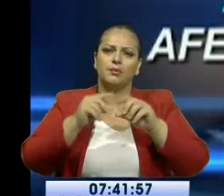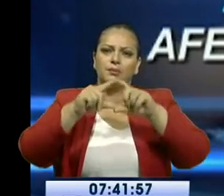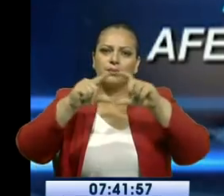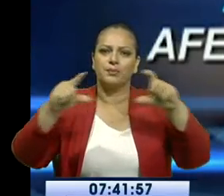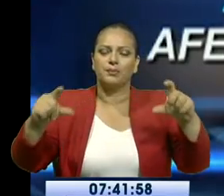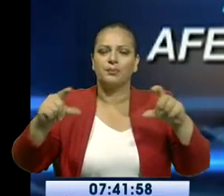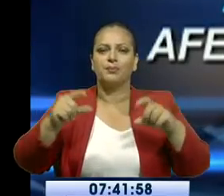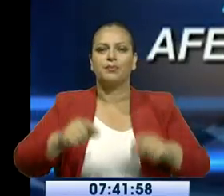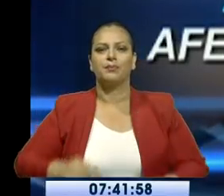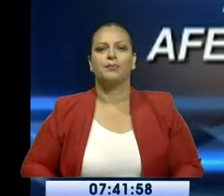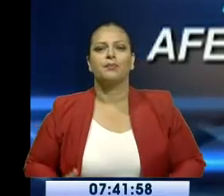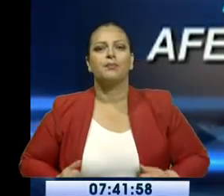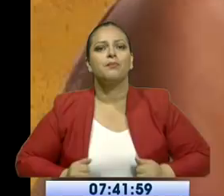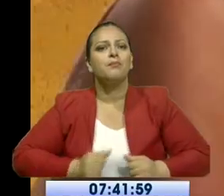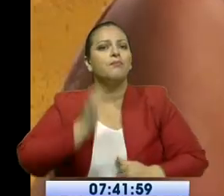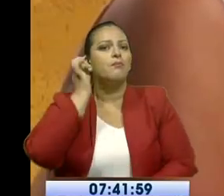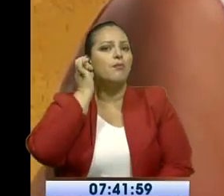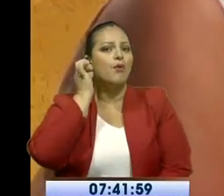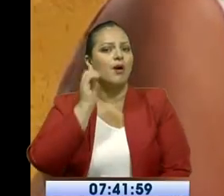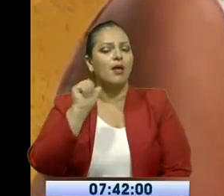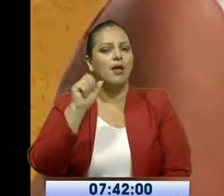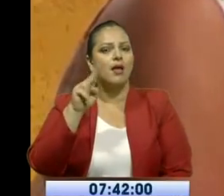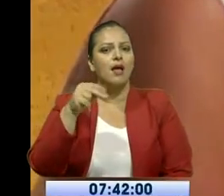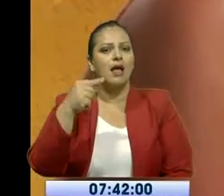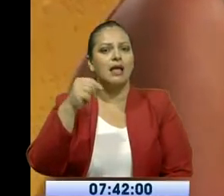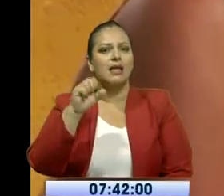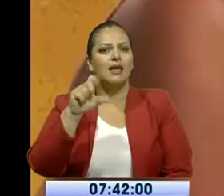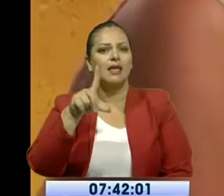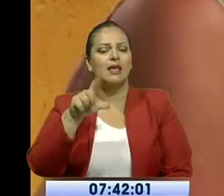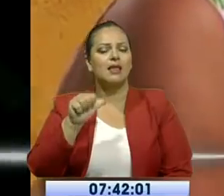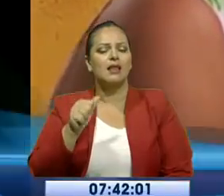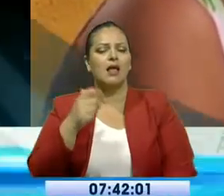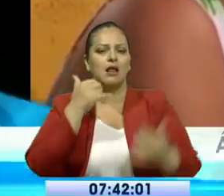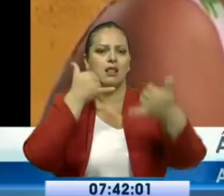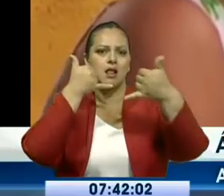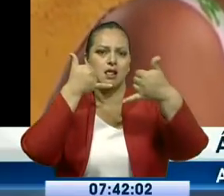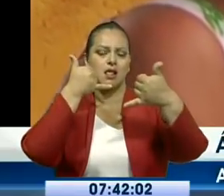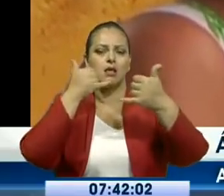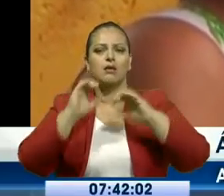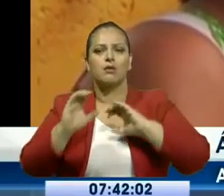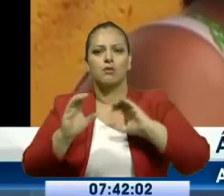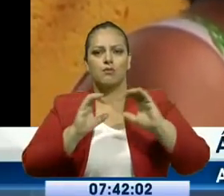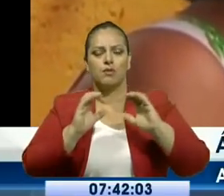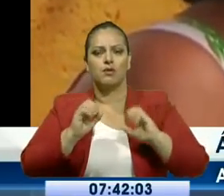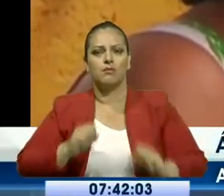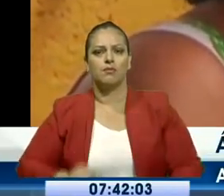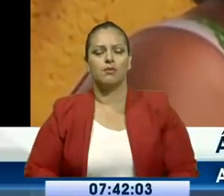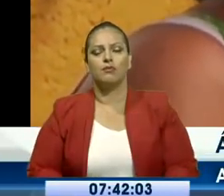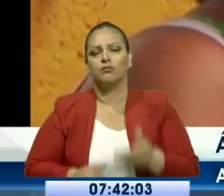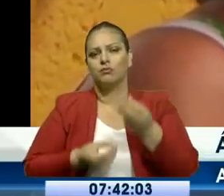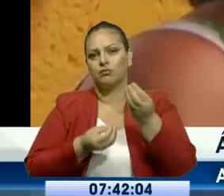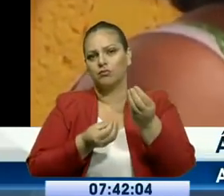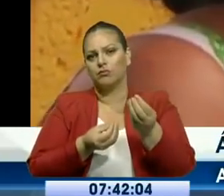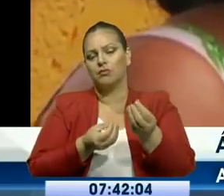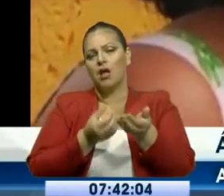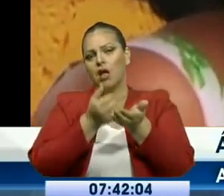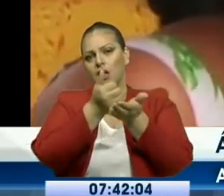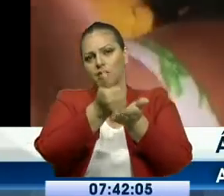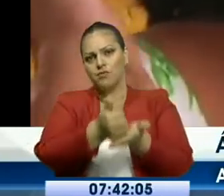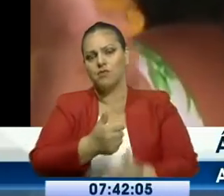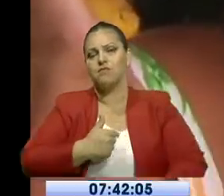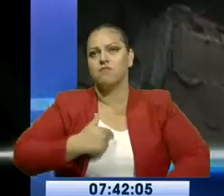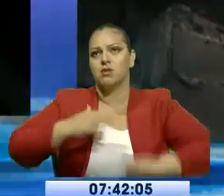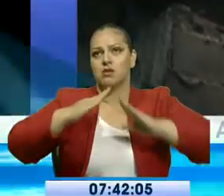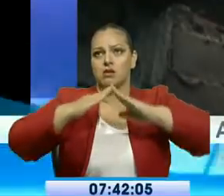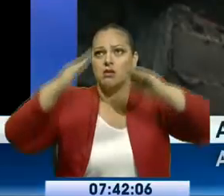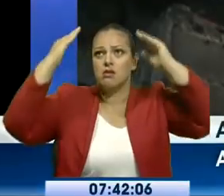099-3285-617 con Ángela Sánchez. Yo lo que pido que me ayuden a arreglar el techo, es todo lo que pido, porque de verdad el techo se me cae. Usted ve